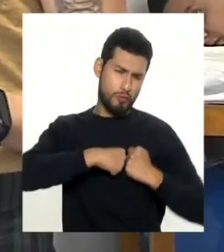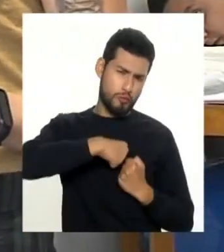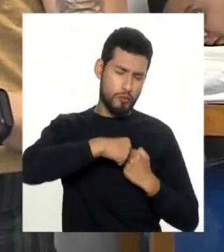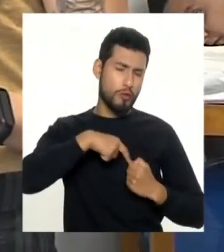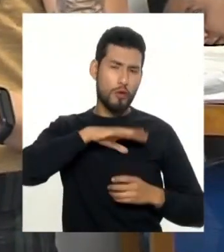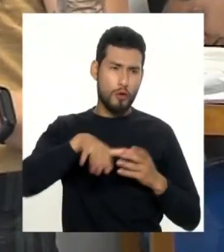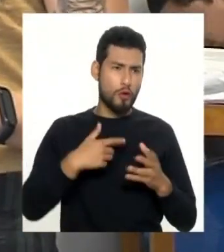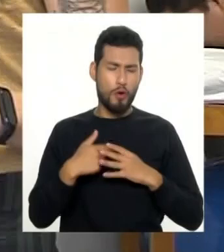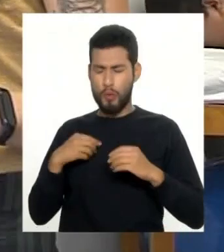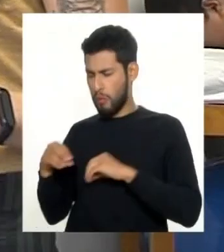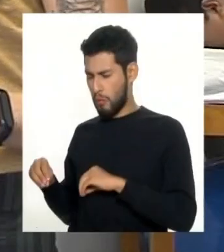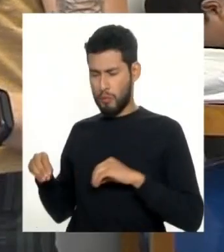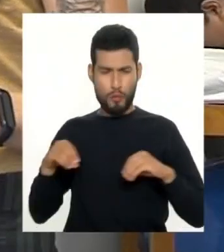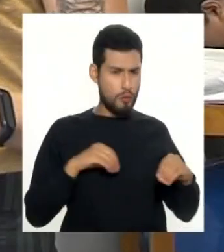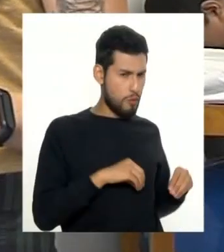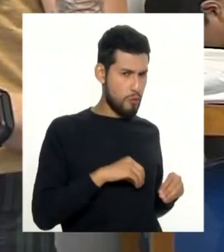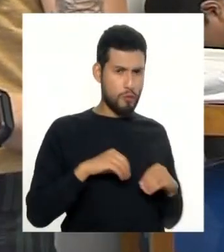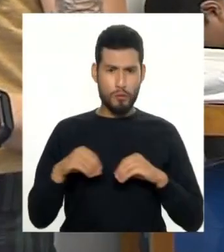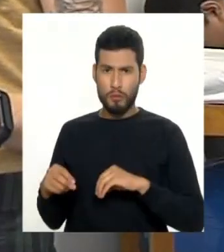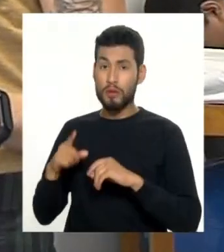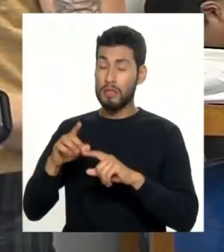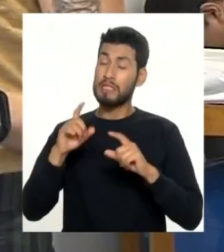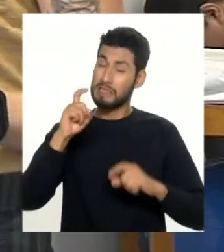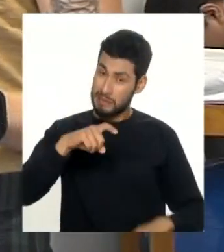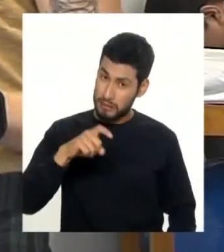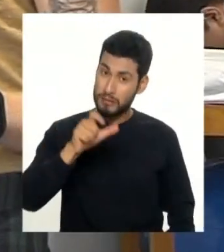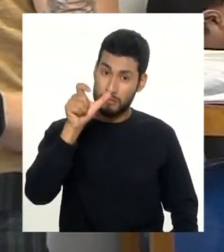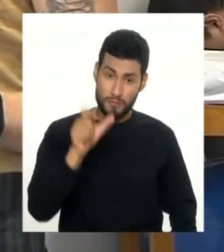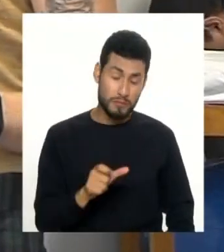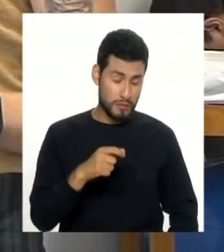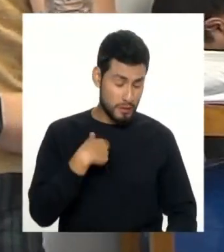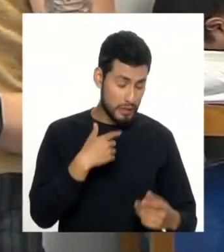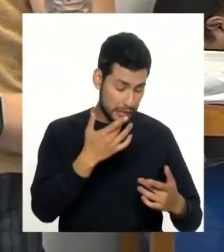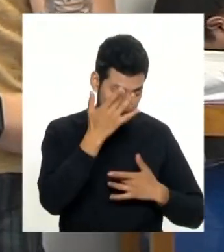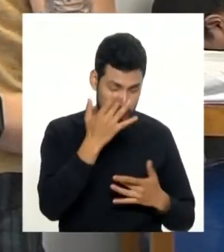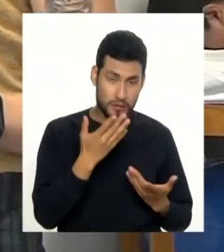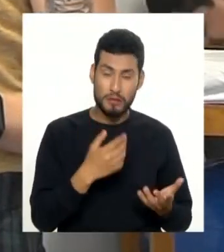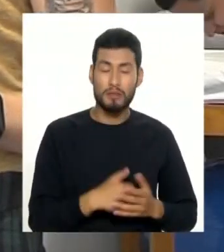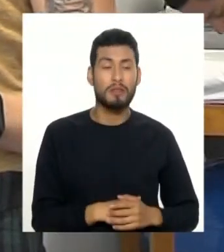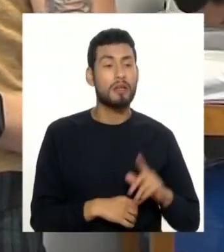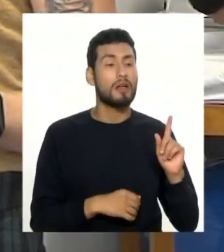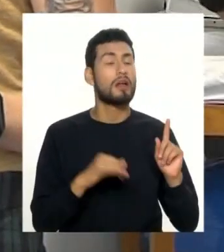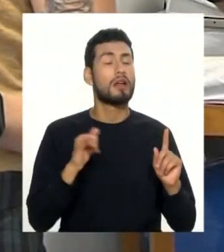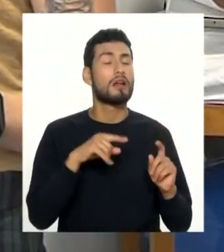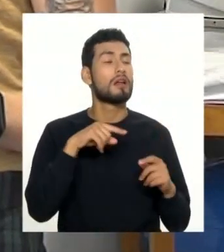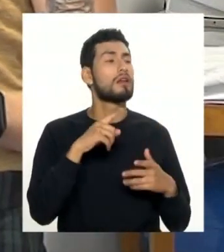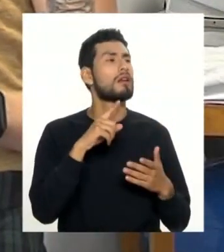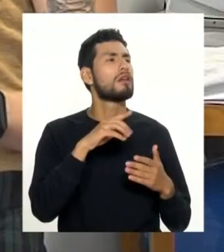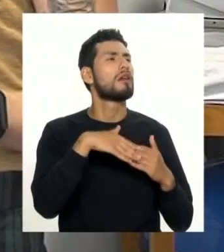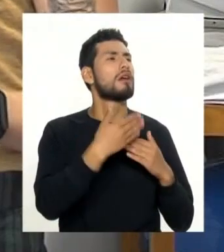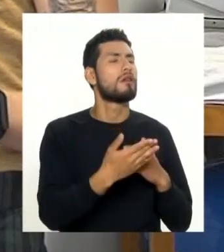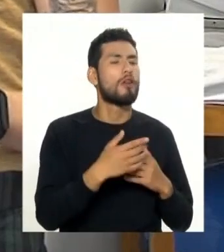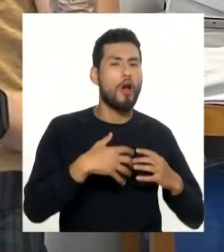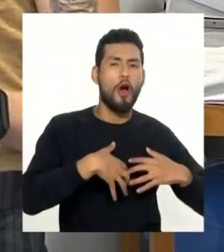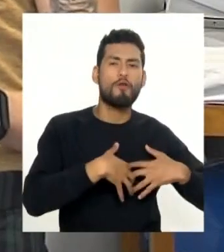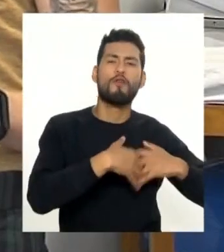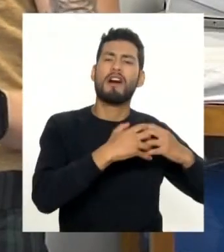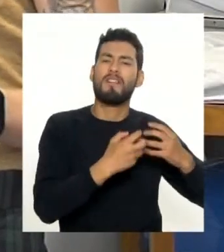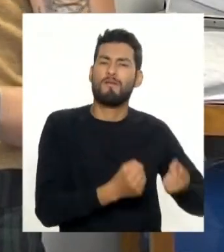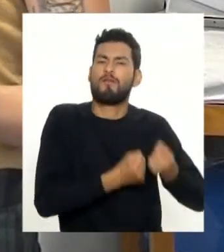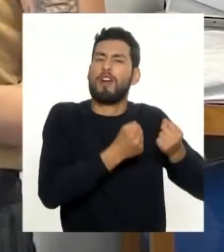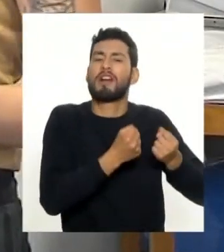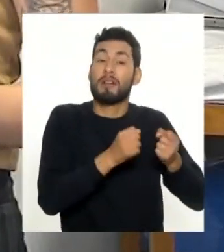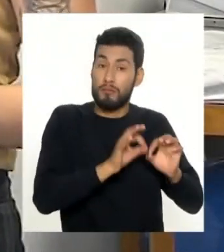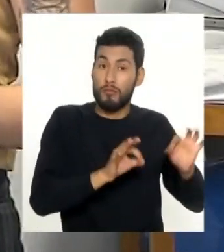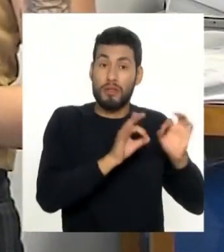cadera, movilizaciones que es necesario en el paciente. Y luego la etapa de fortalecimiento, que es muy importante.